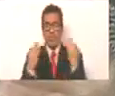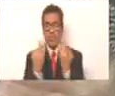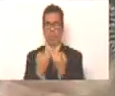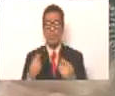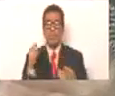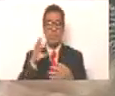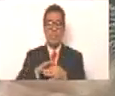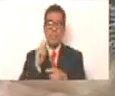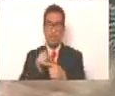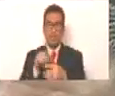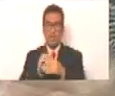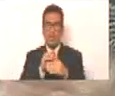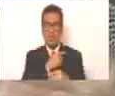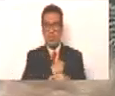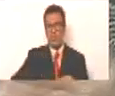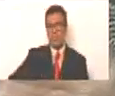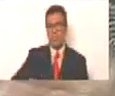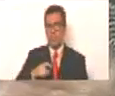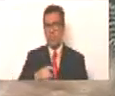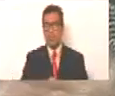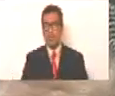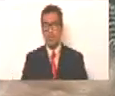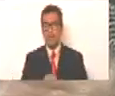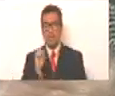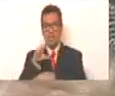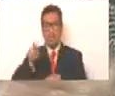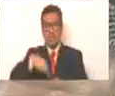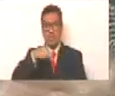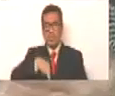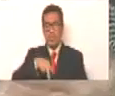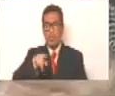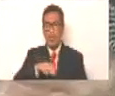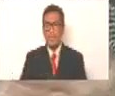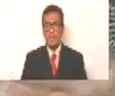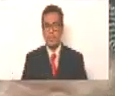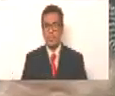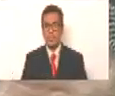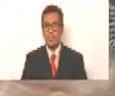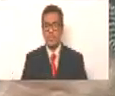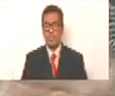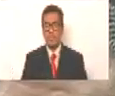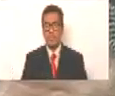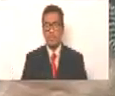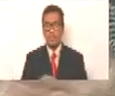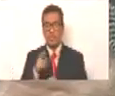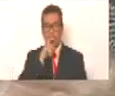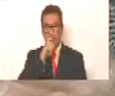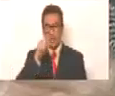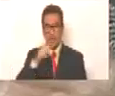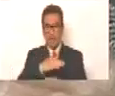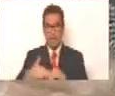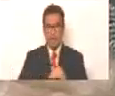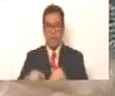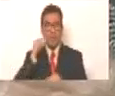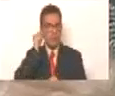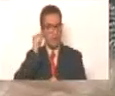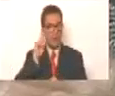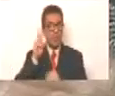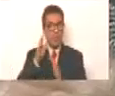hecho nuestro presidente, la Asamblea Nacional, de nuestro presidente de la República, la gran misión Mujer Venezuela, que